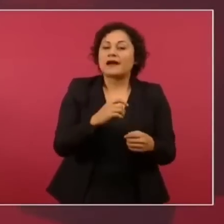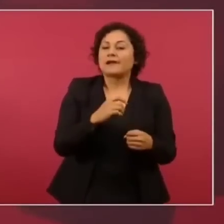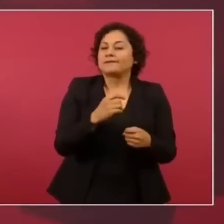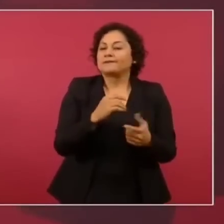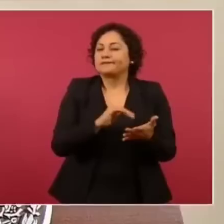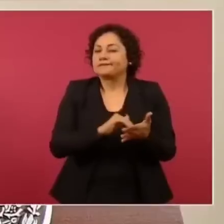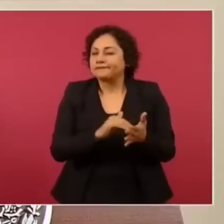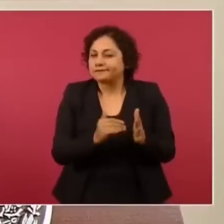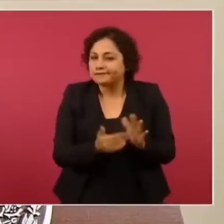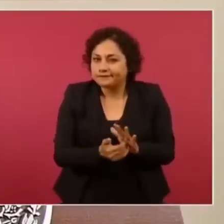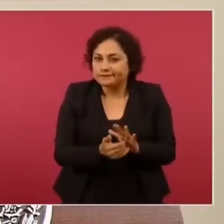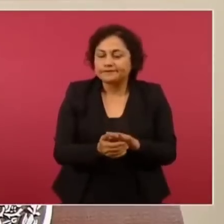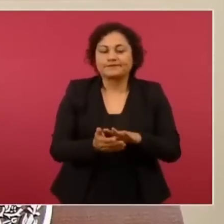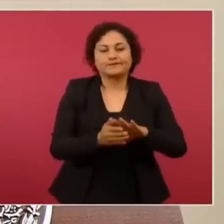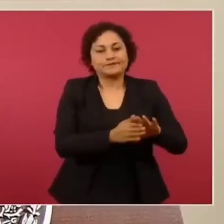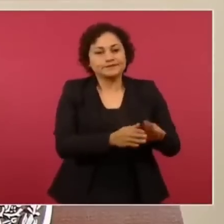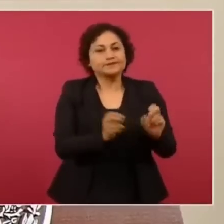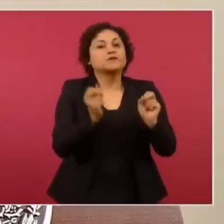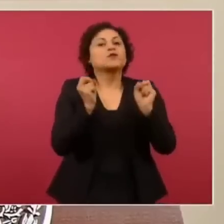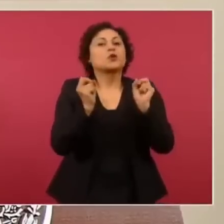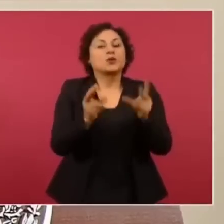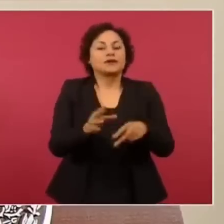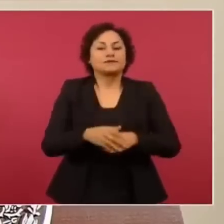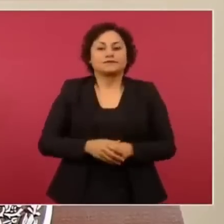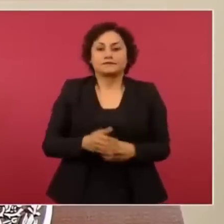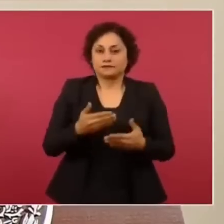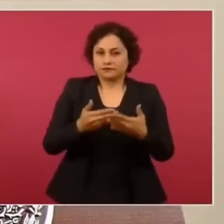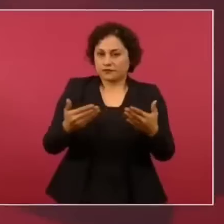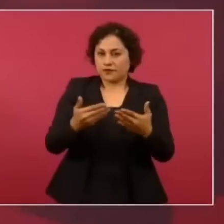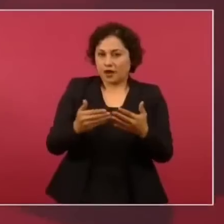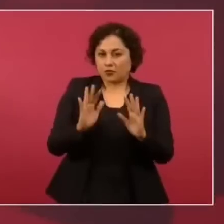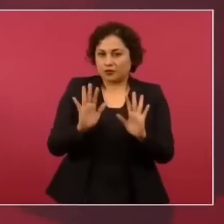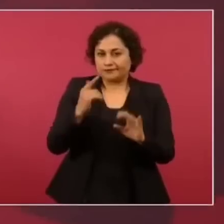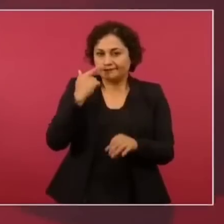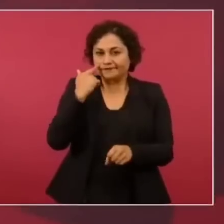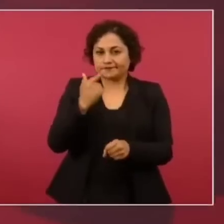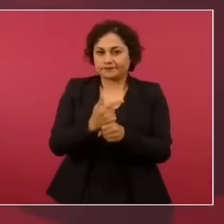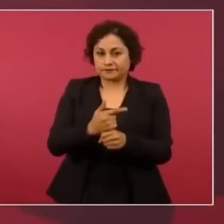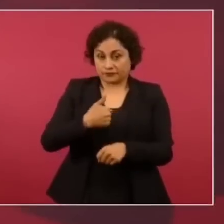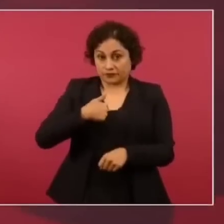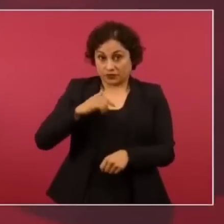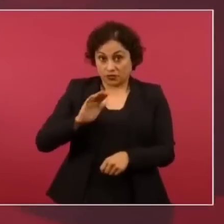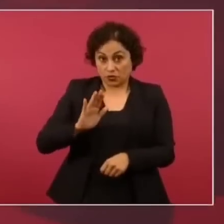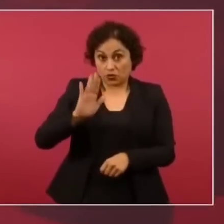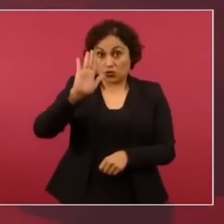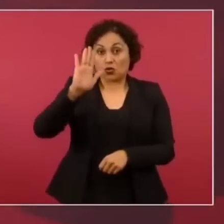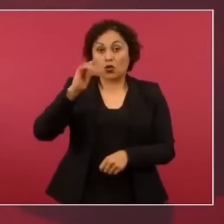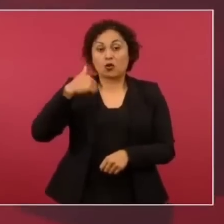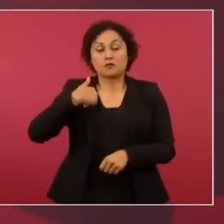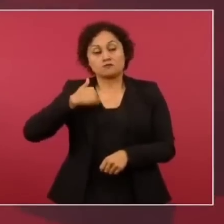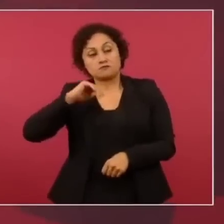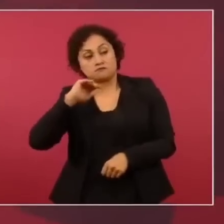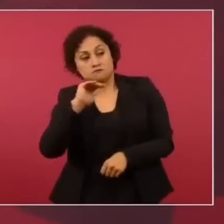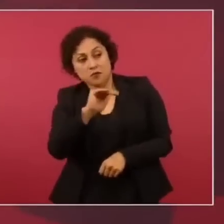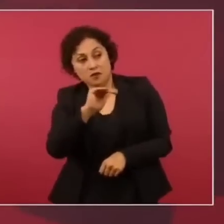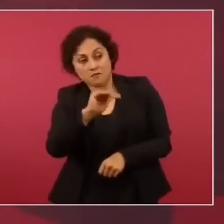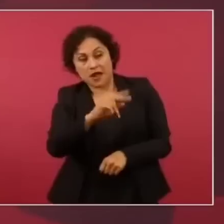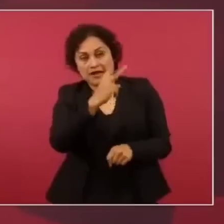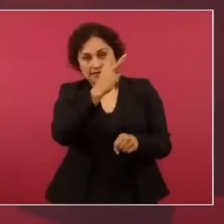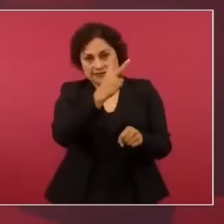Actualmente tenemos esta. Yo presenté una solicitud a la Corte